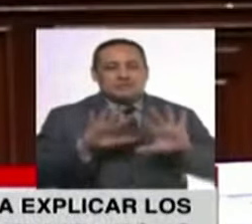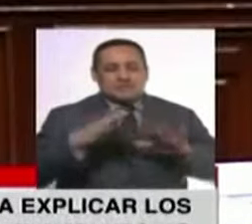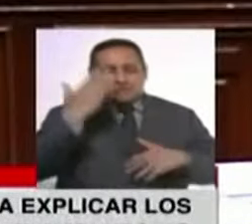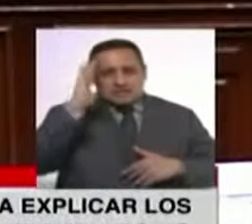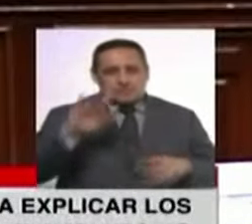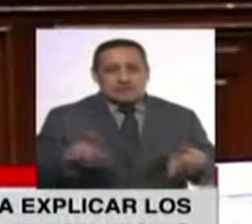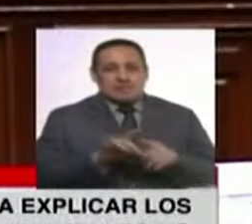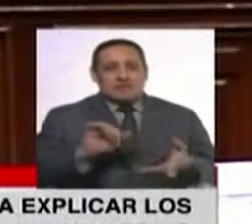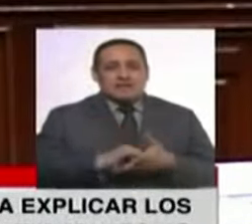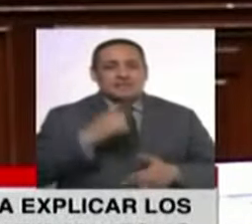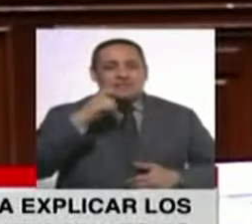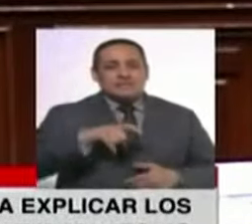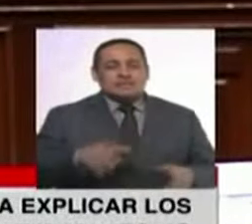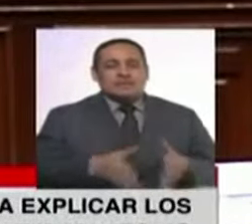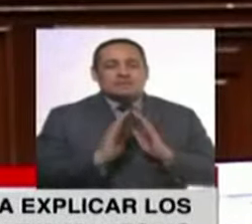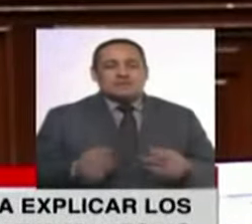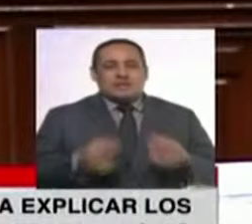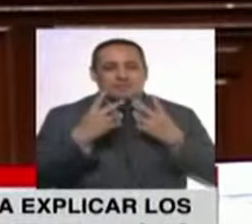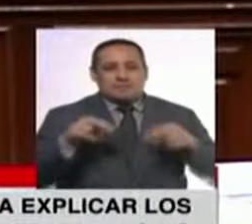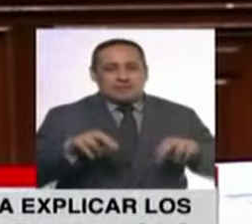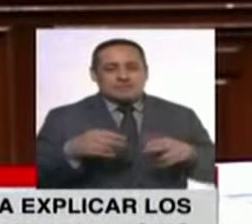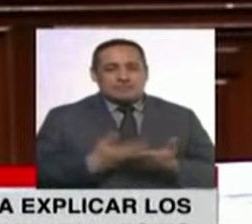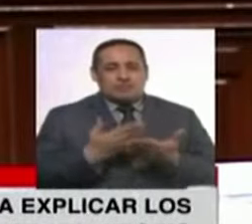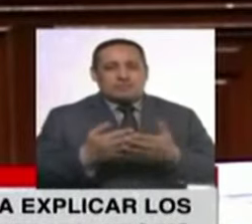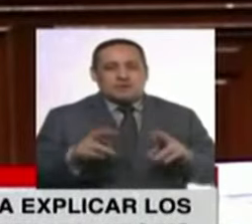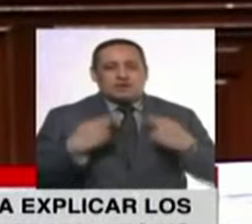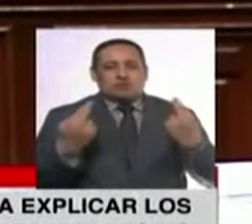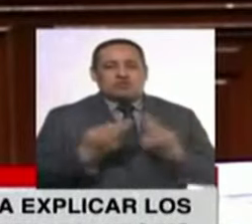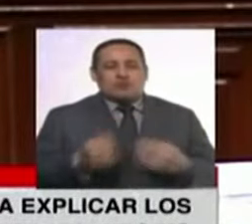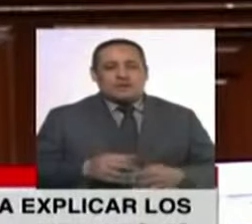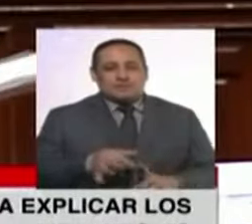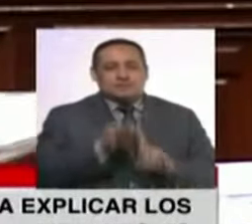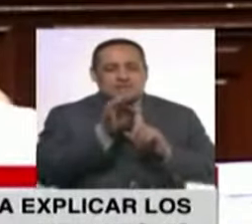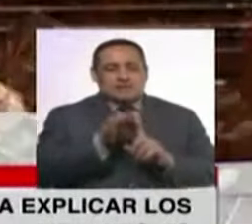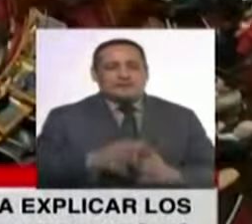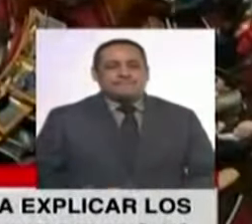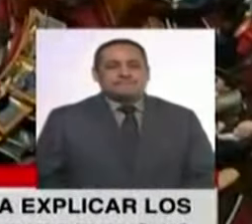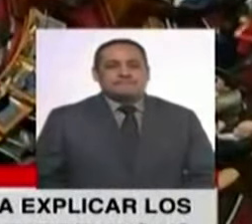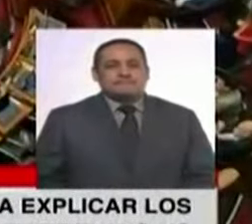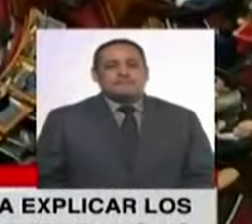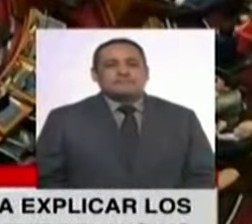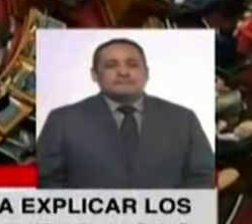décimo Si fuera necesario se cita para este efecto a una sesión especial